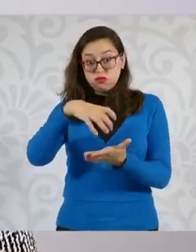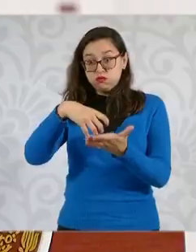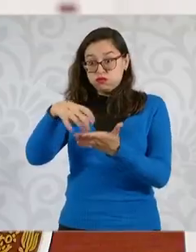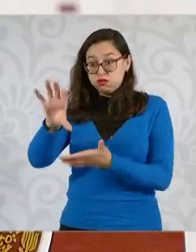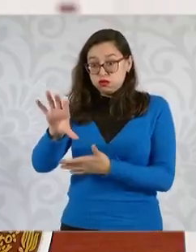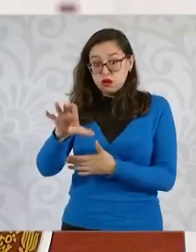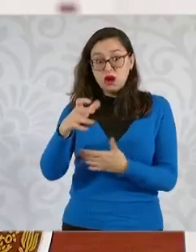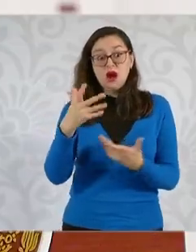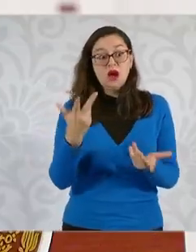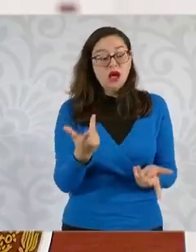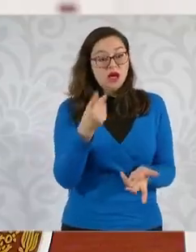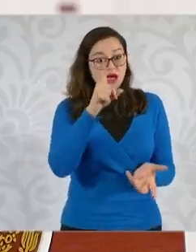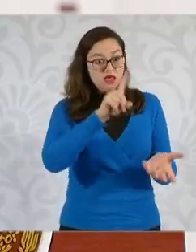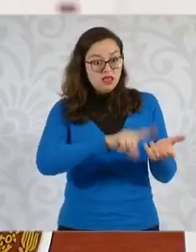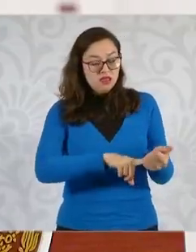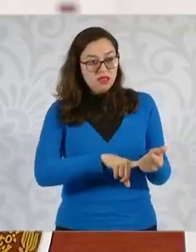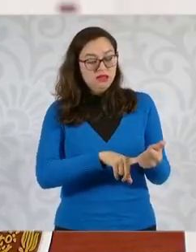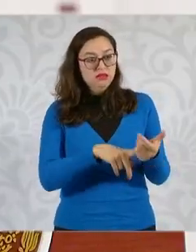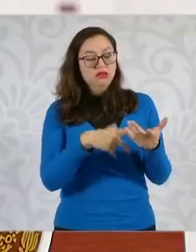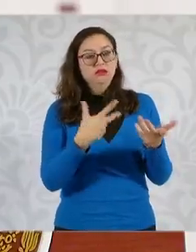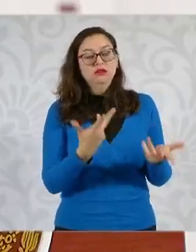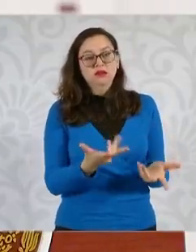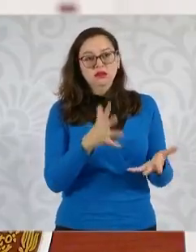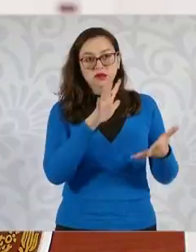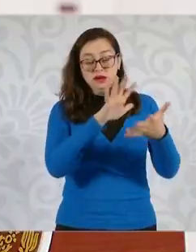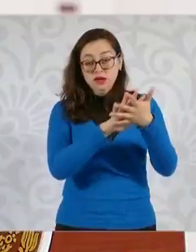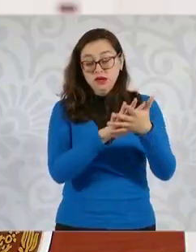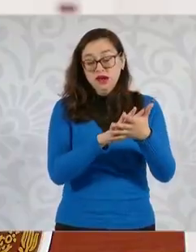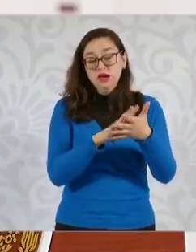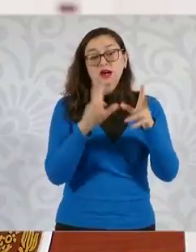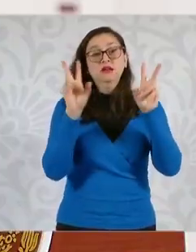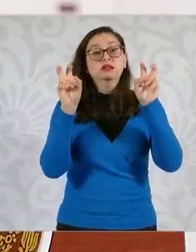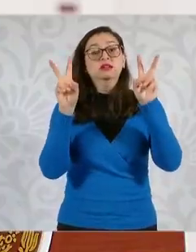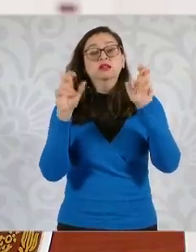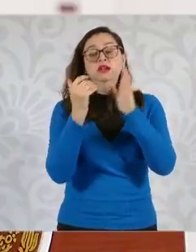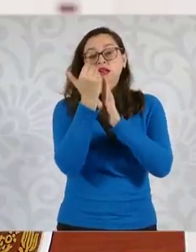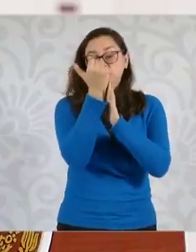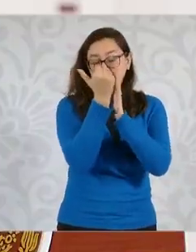iba a reducir, lo cual no ocurrió y al contrario